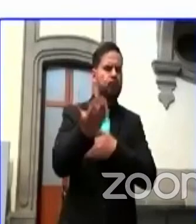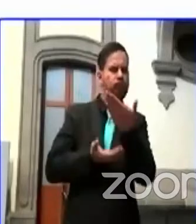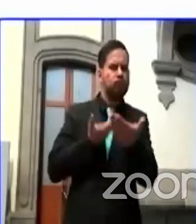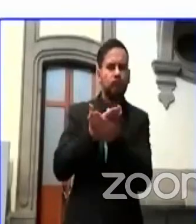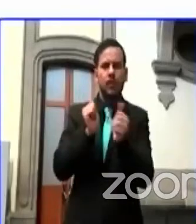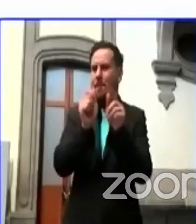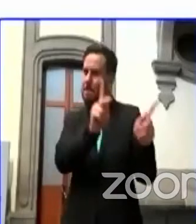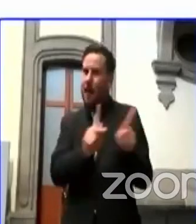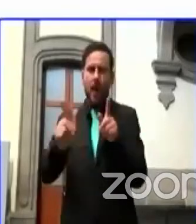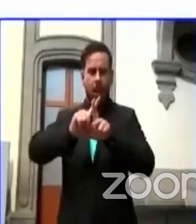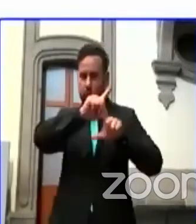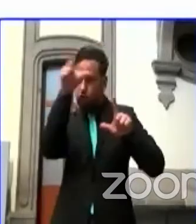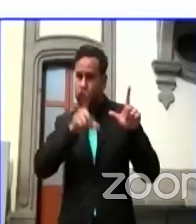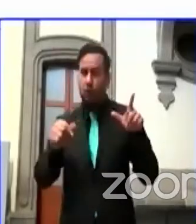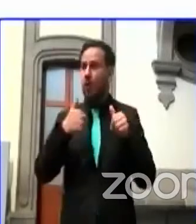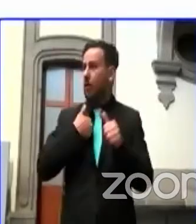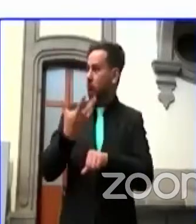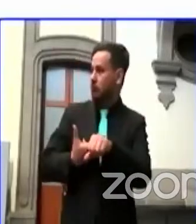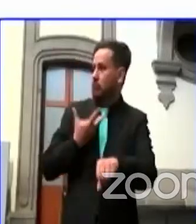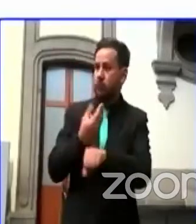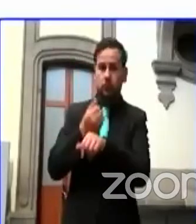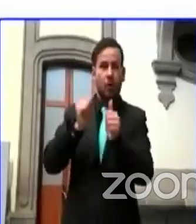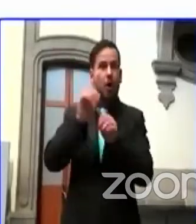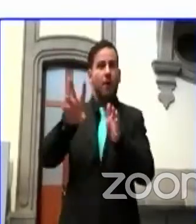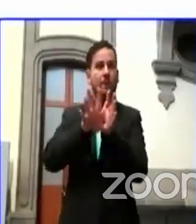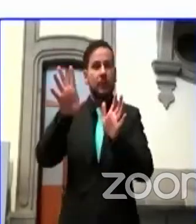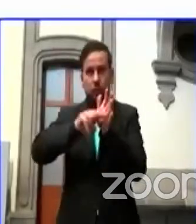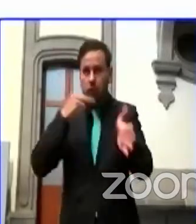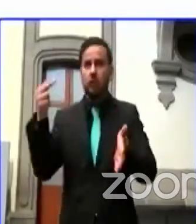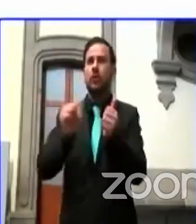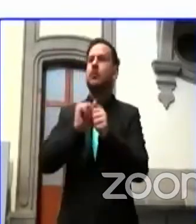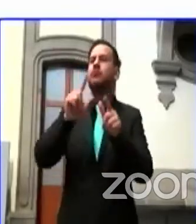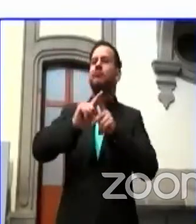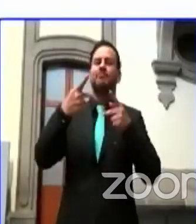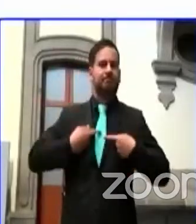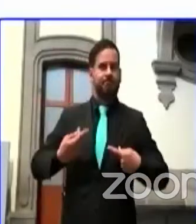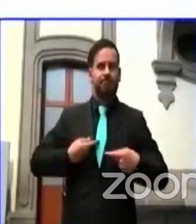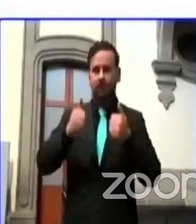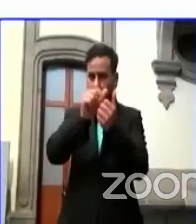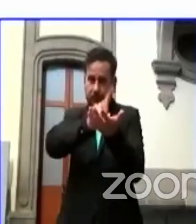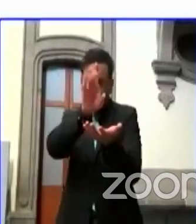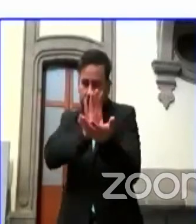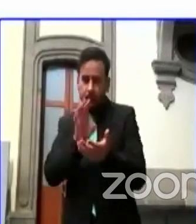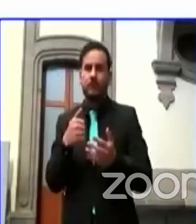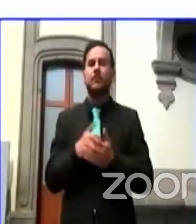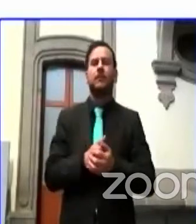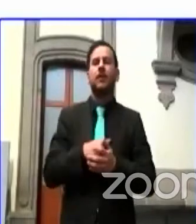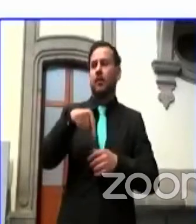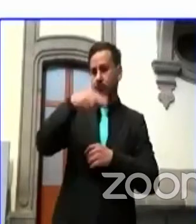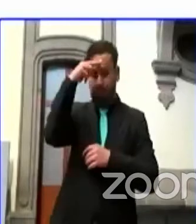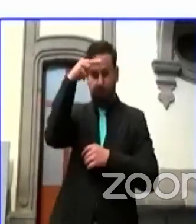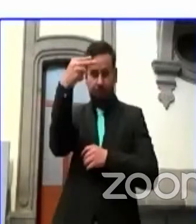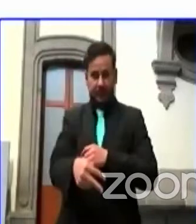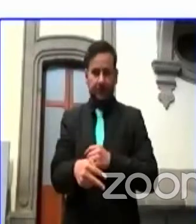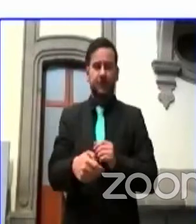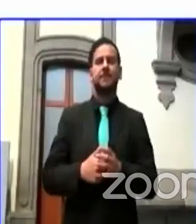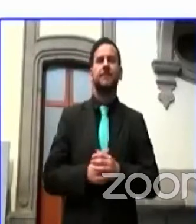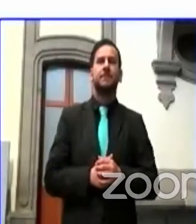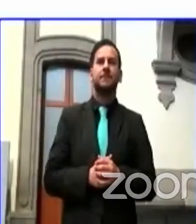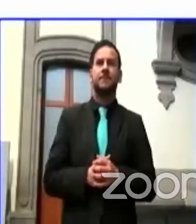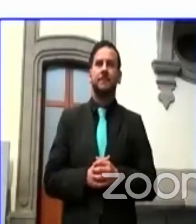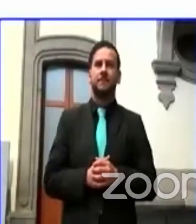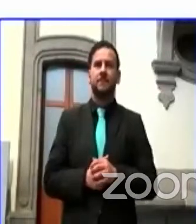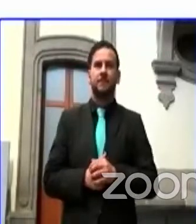Plan Nacional para la Implementación de la Convención sobre los Derechos de las Personas con Discapacidad en México.